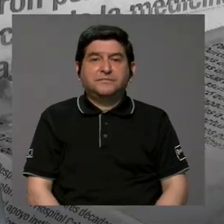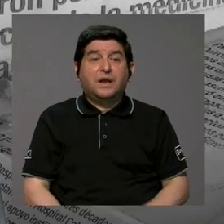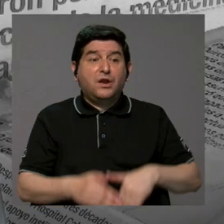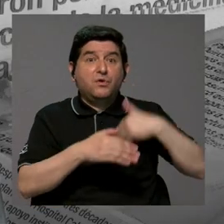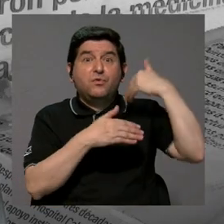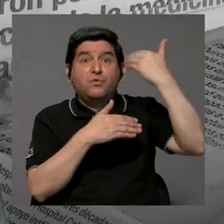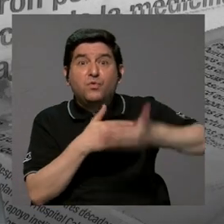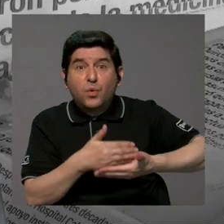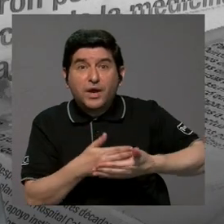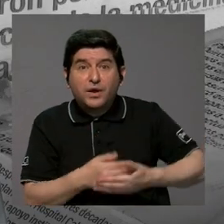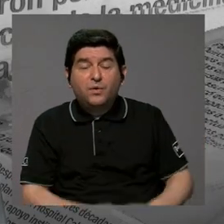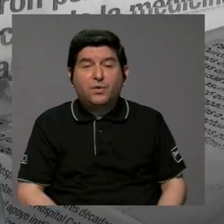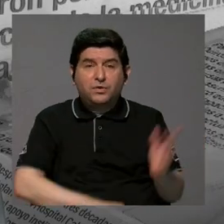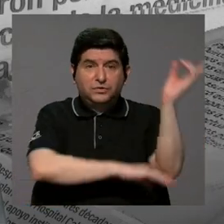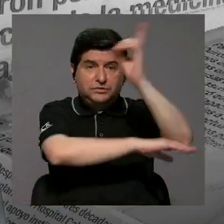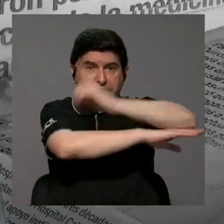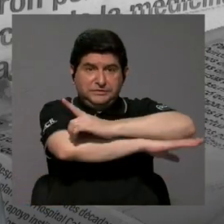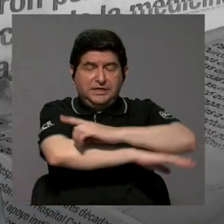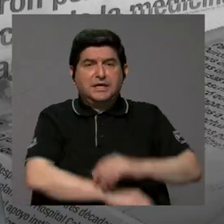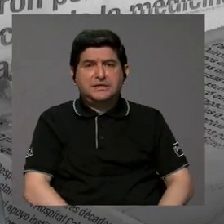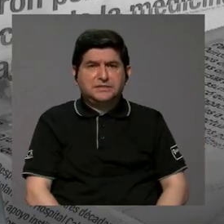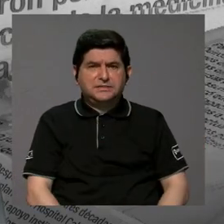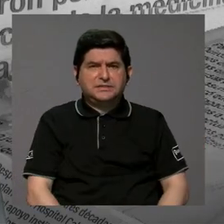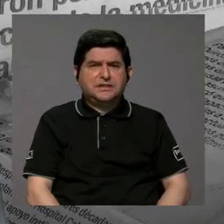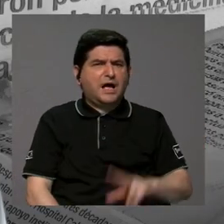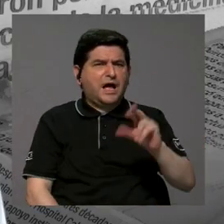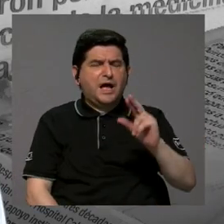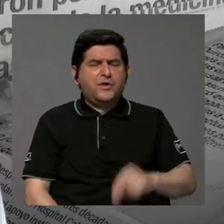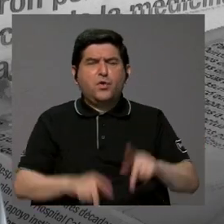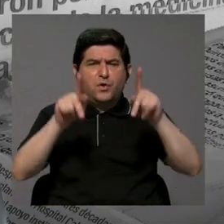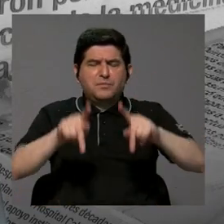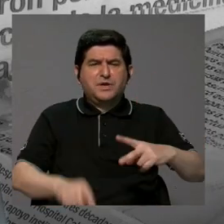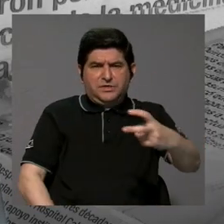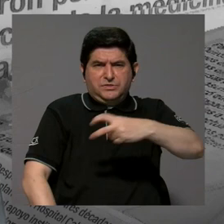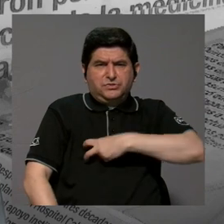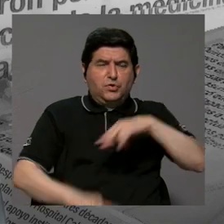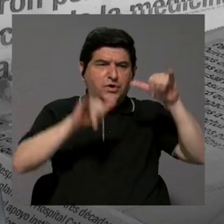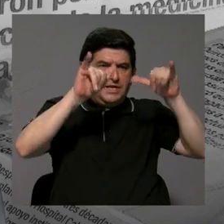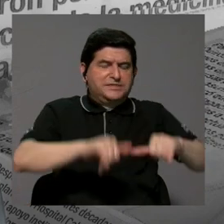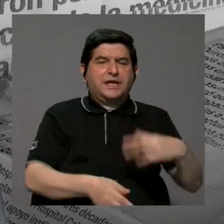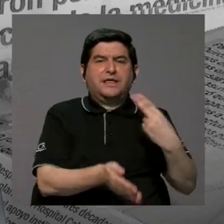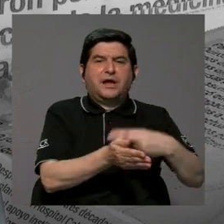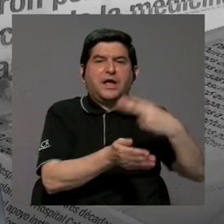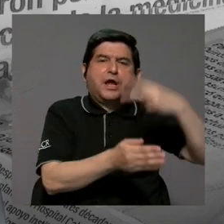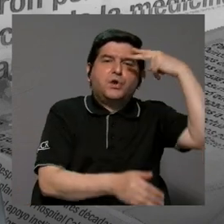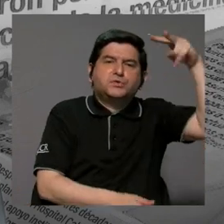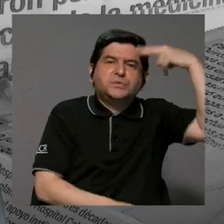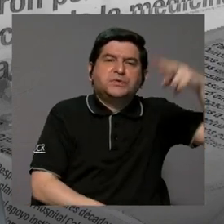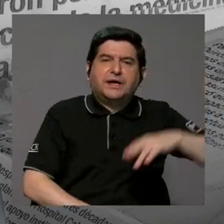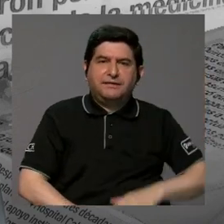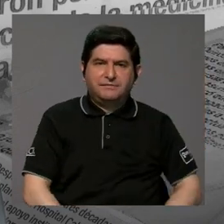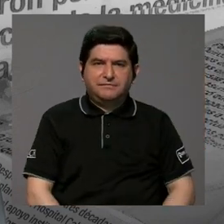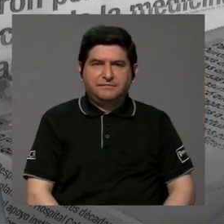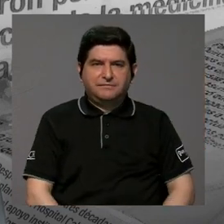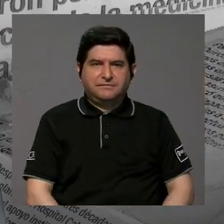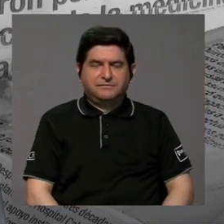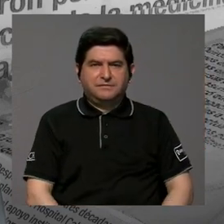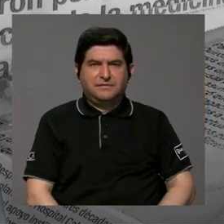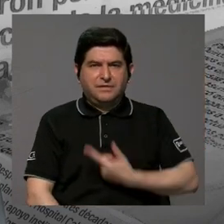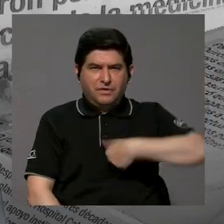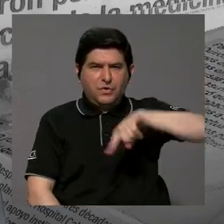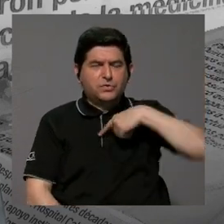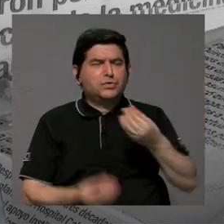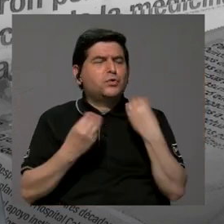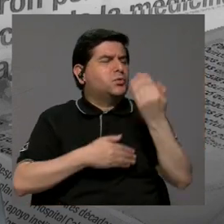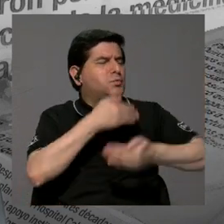y después de unos días anunciaron que los trasplantados se quedaban en el México. Entonces, ciertamente